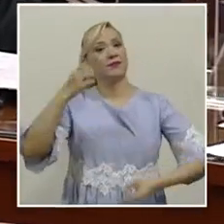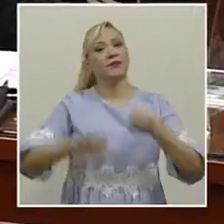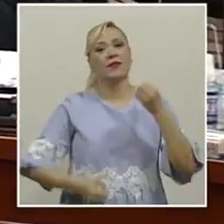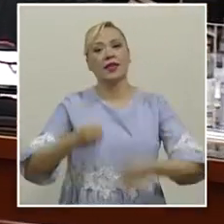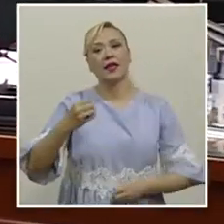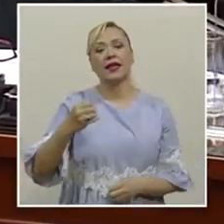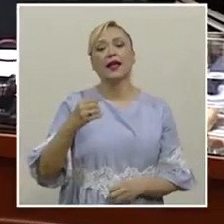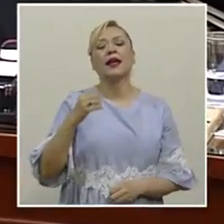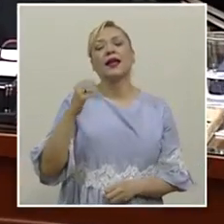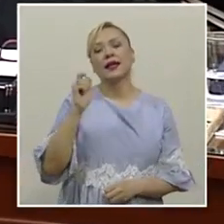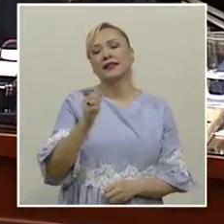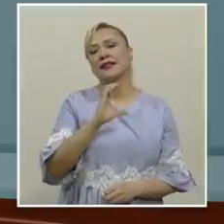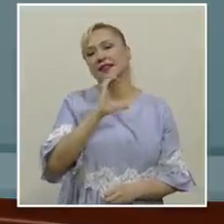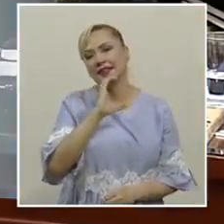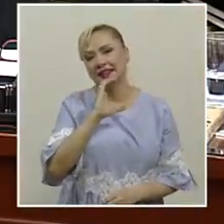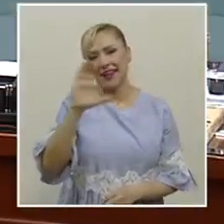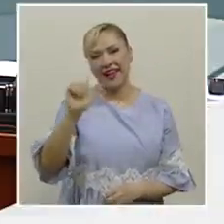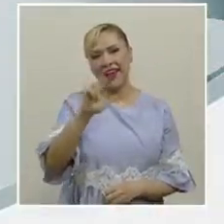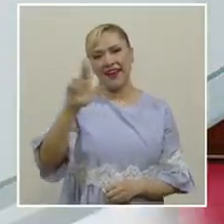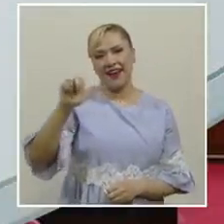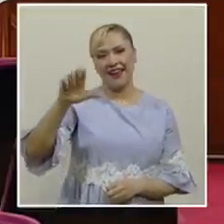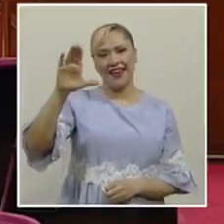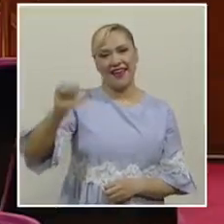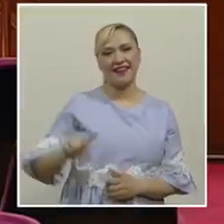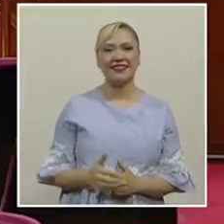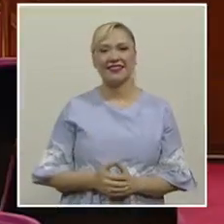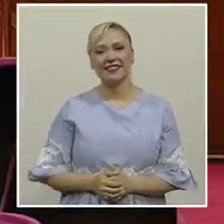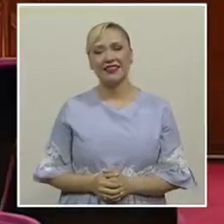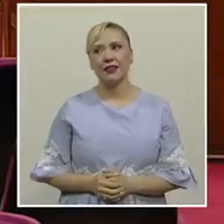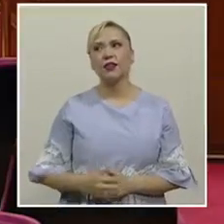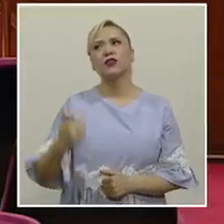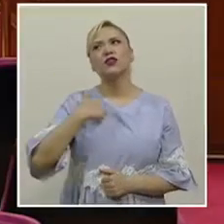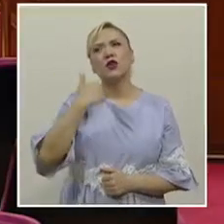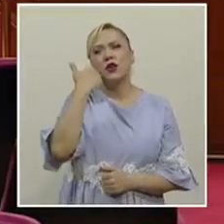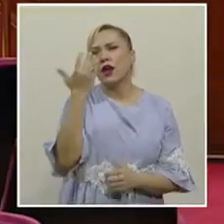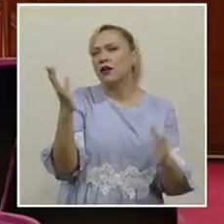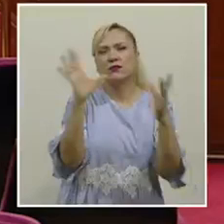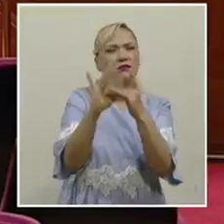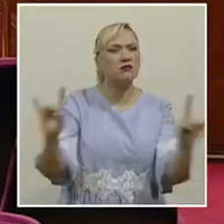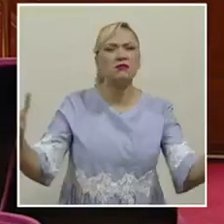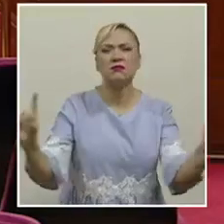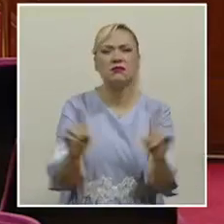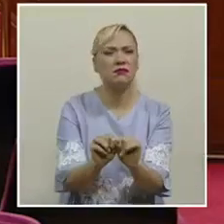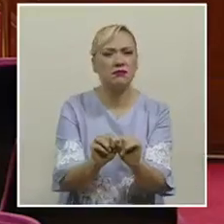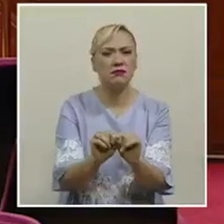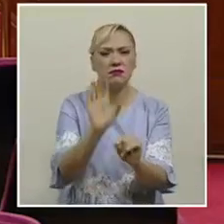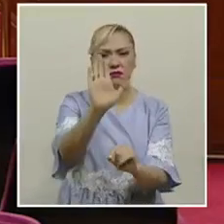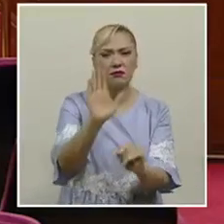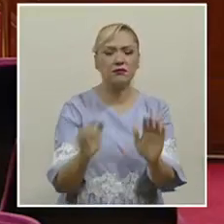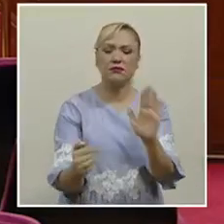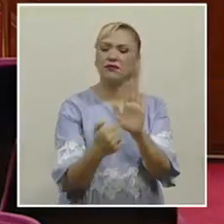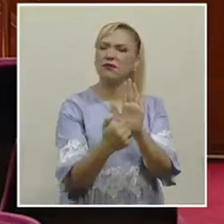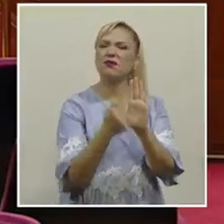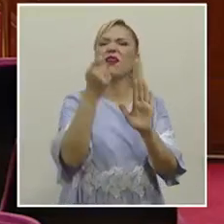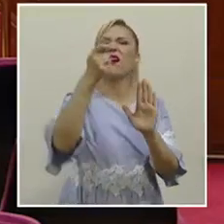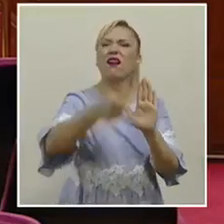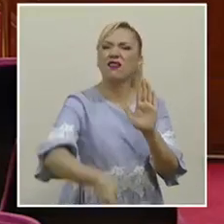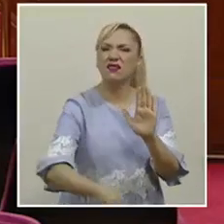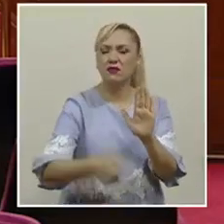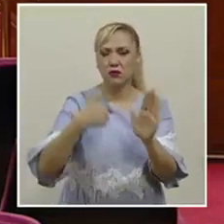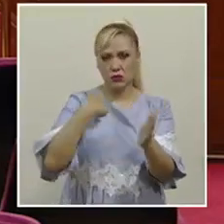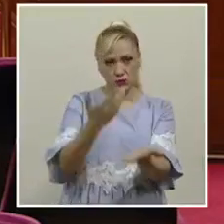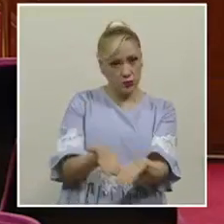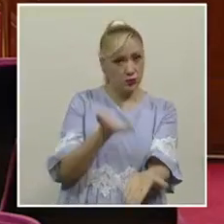Juan Luis González Alcántara Carranca. Me gustaría simplemente poner en relieve que los efectos que